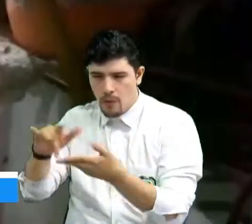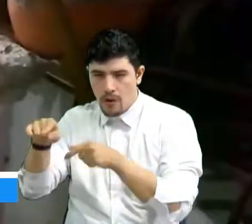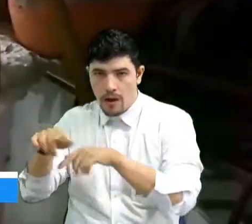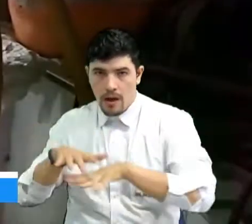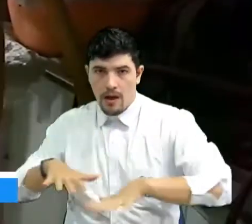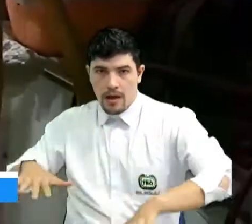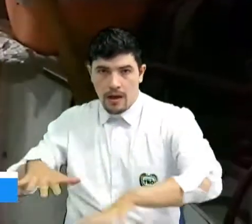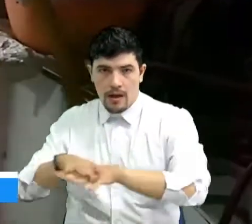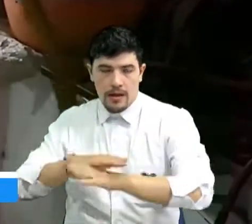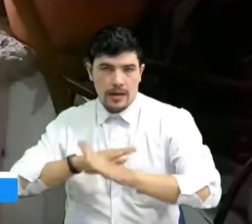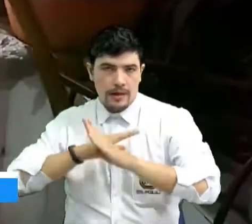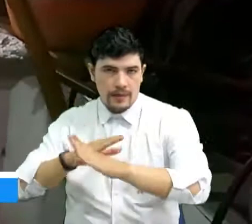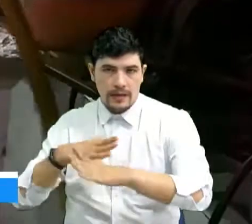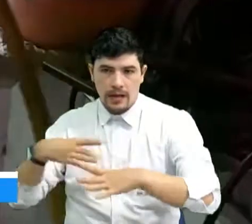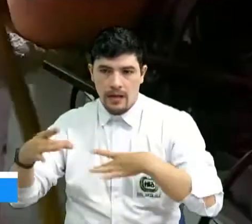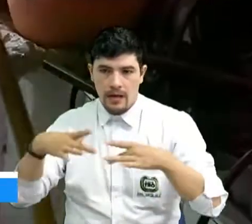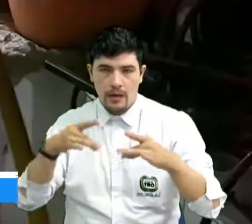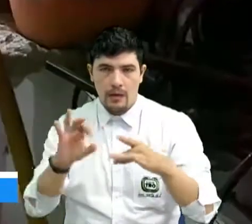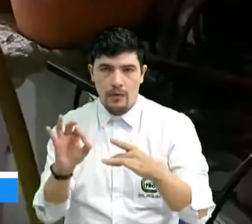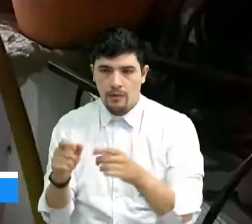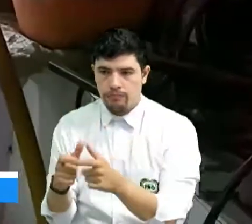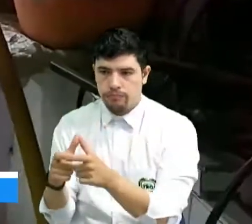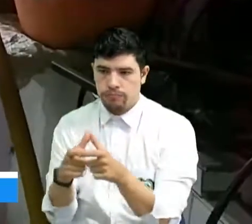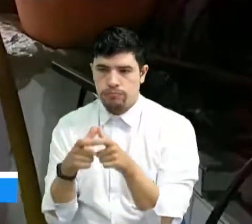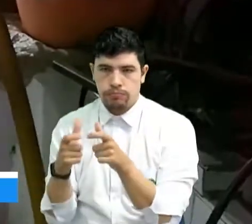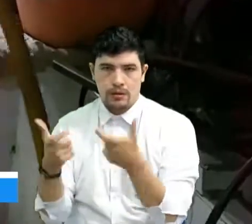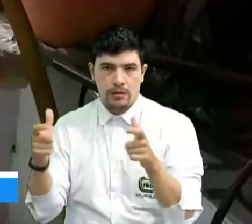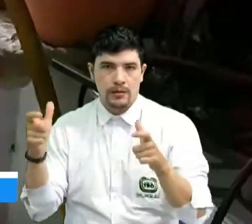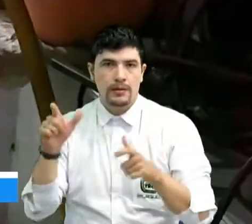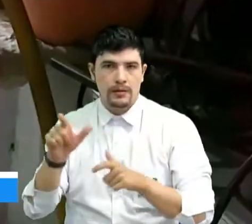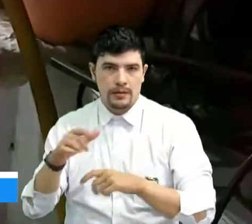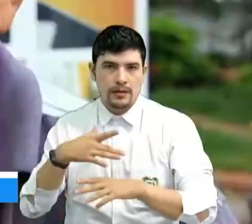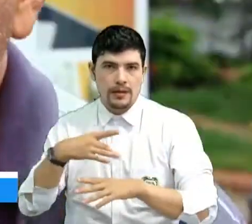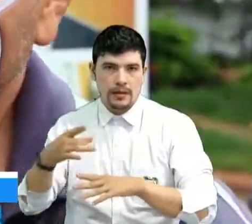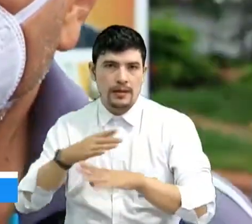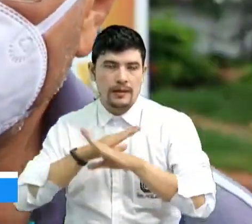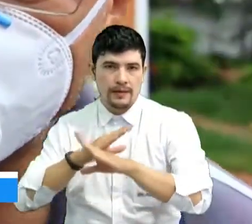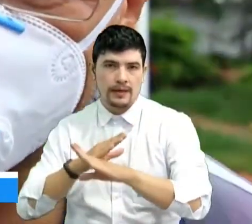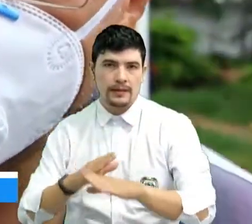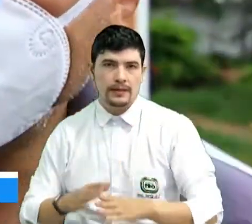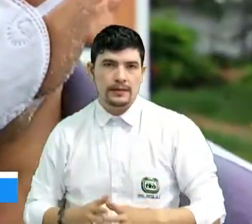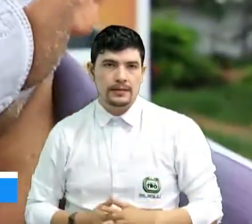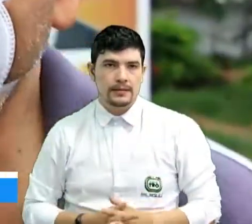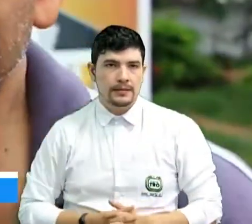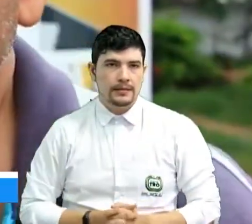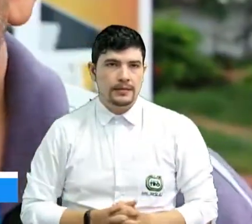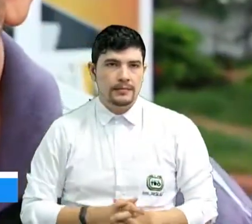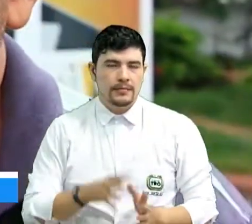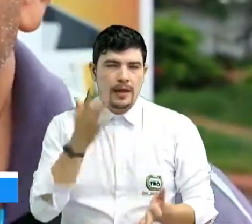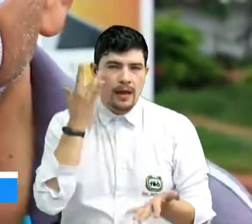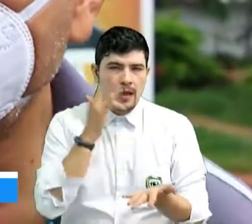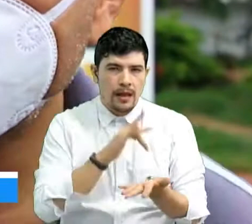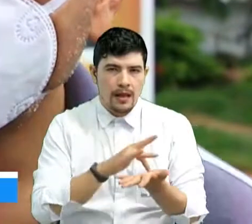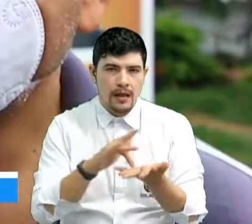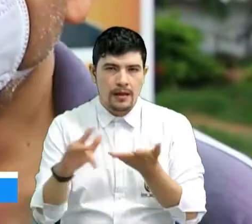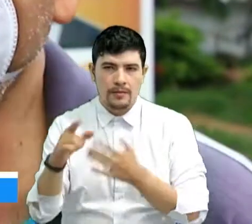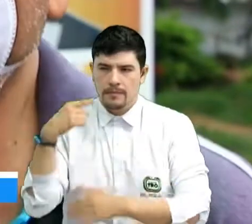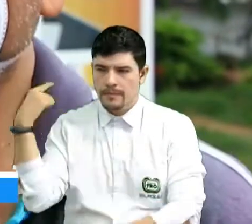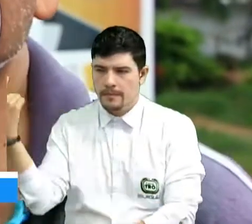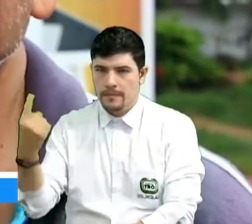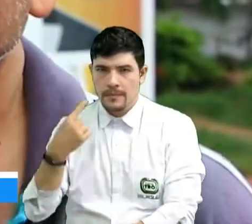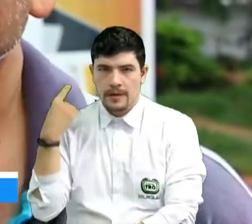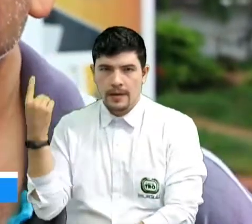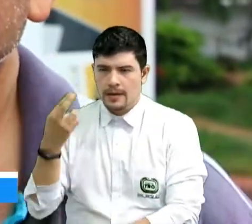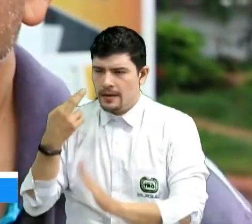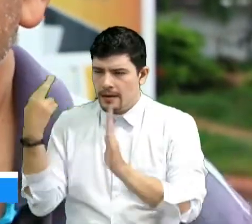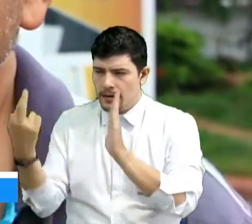acopio para evitar focos de contaminación. Hacer aseo general, repetir esta desinfección, bueno,